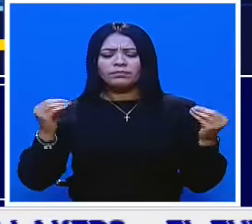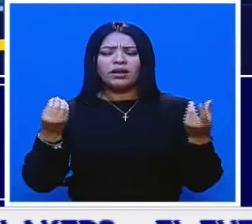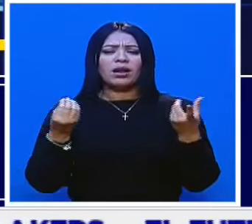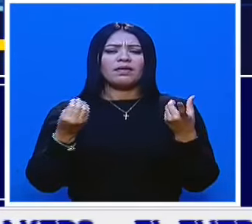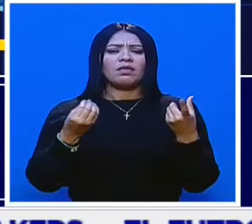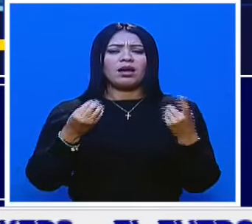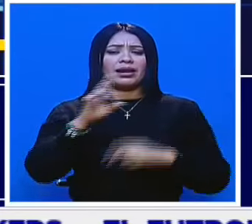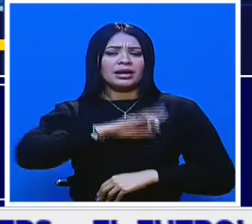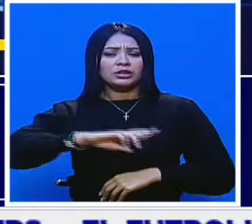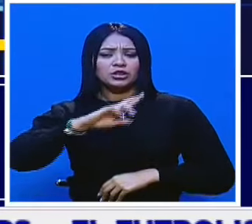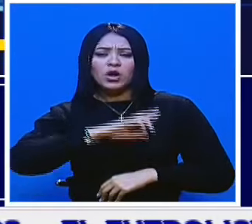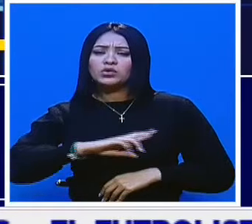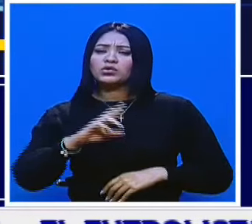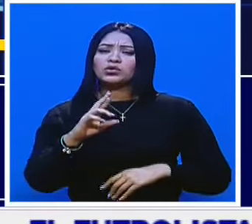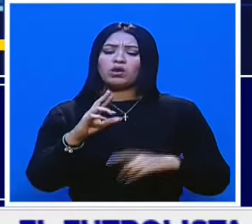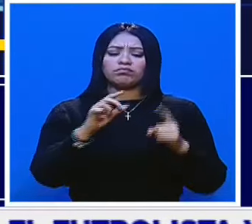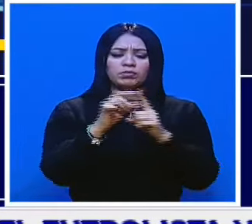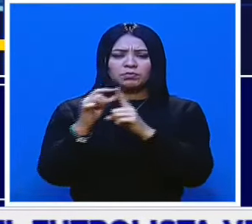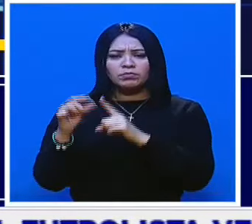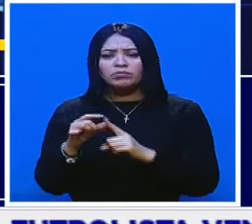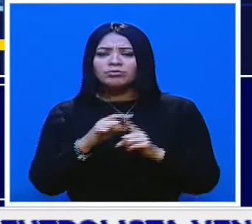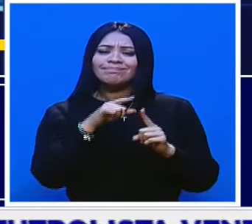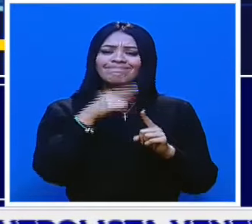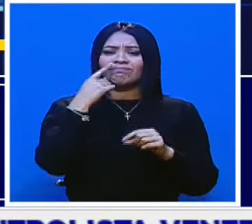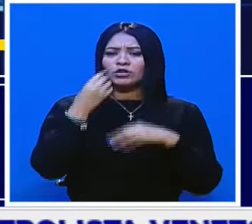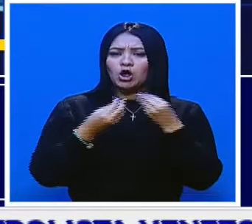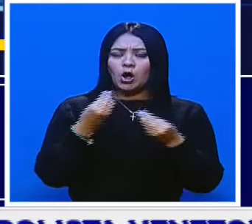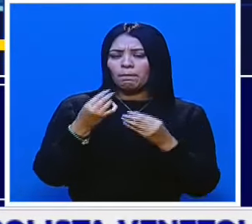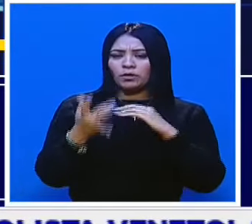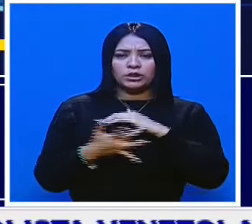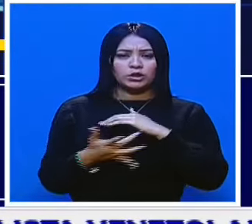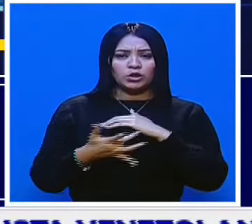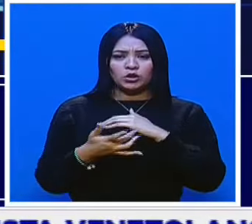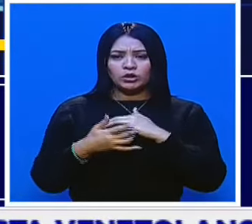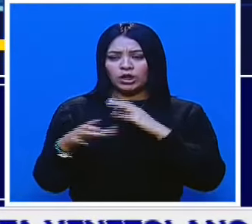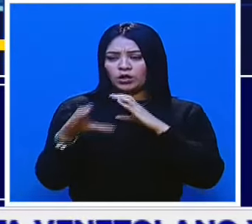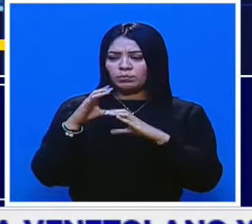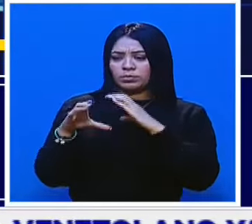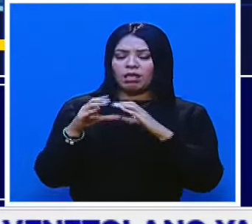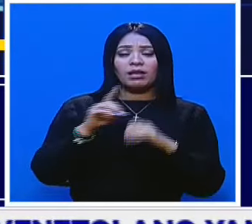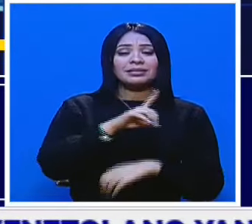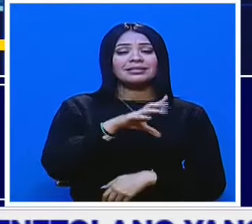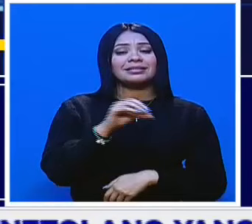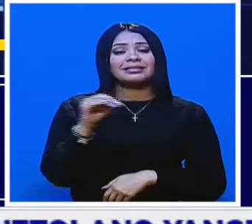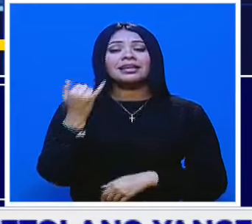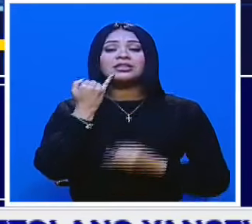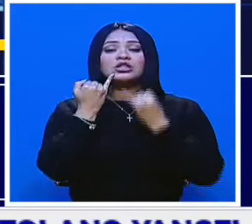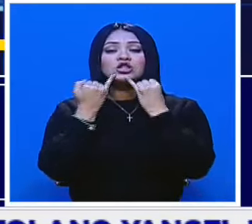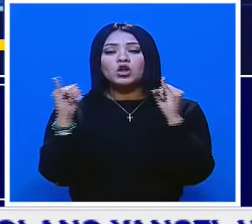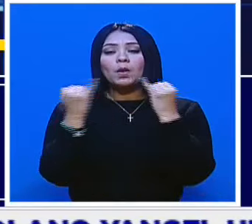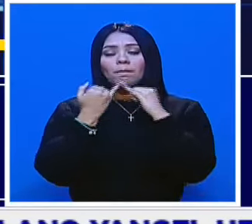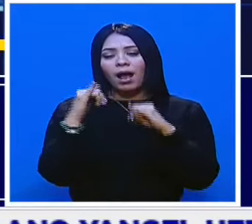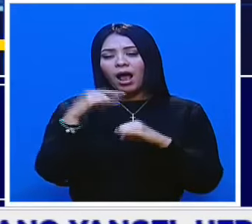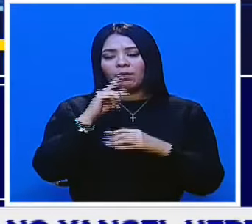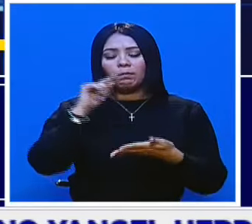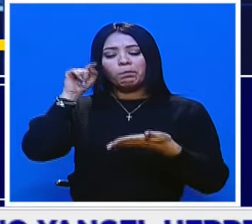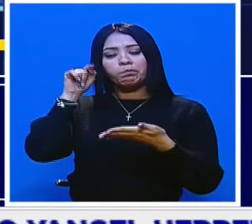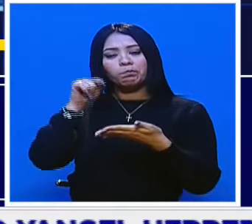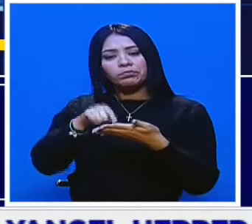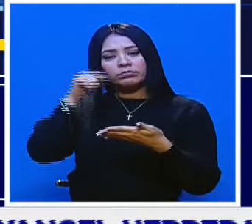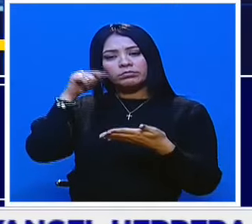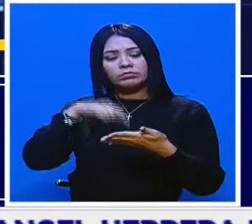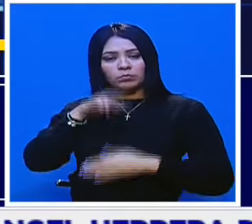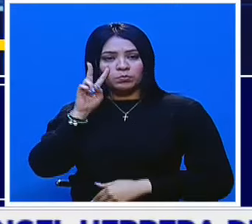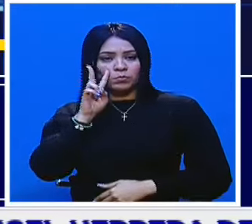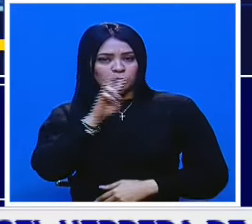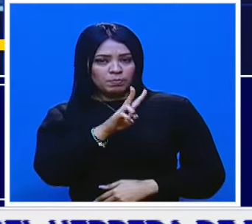una experiencia totalmente inmersiva, pudiendo comunicarse en más de 100 idiomas. Al presionar un botón, las personas pueden ver a la